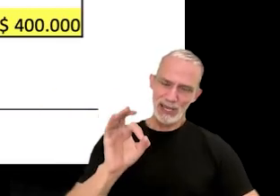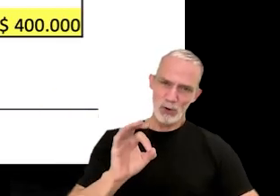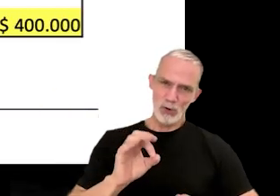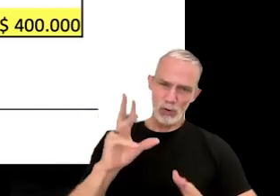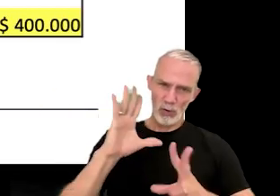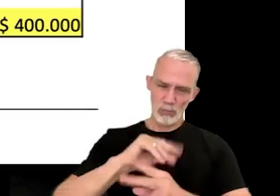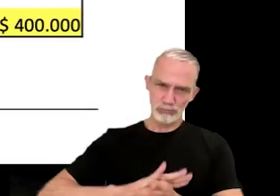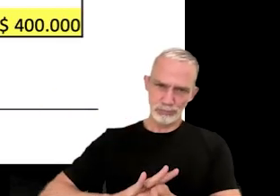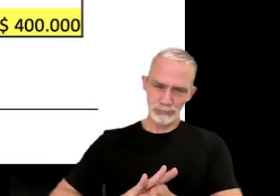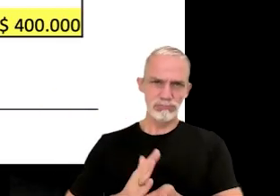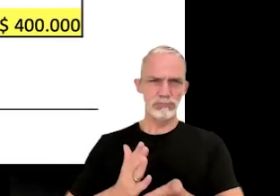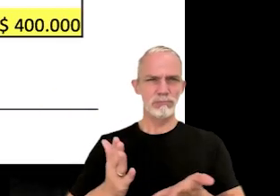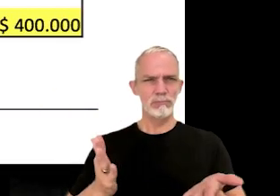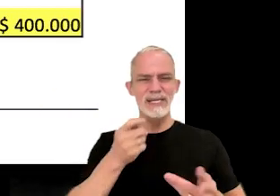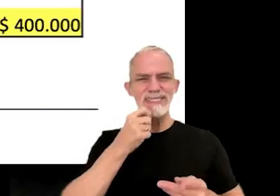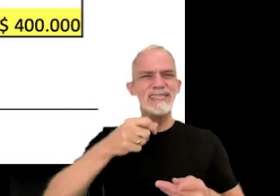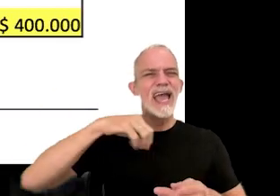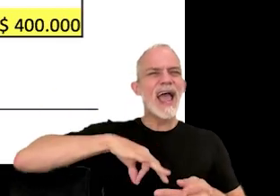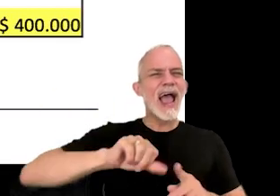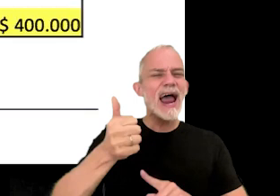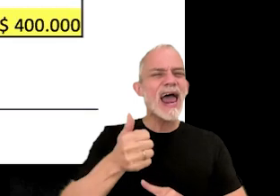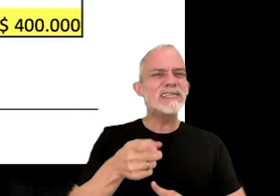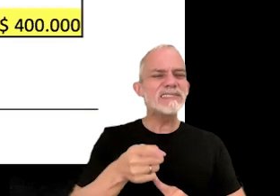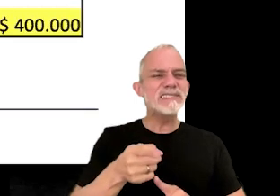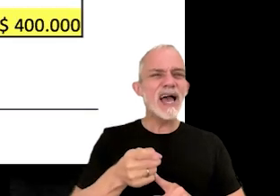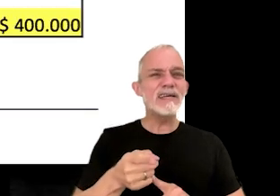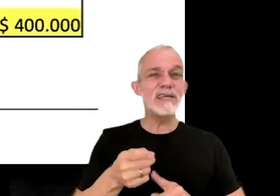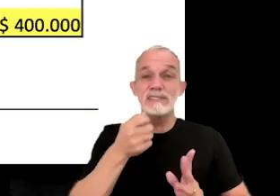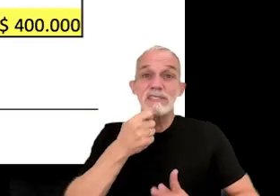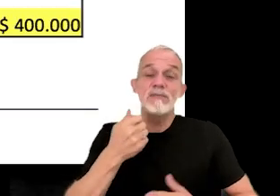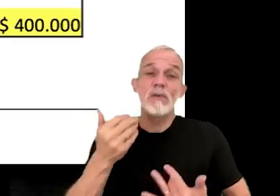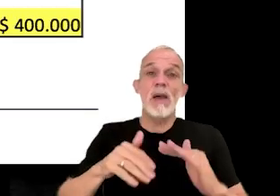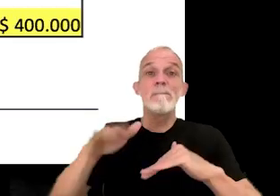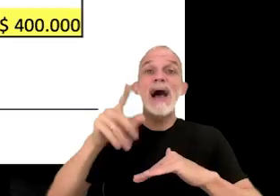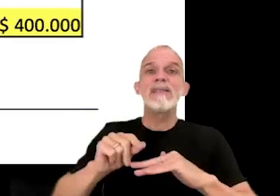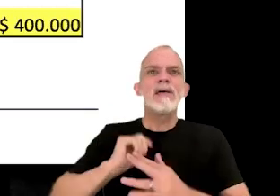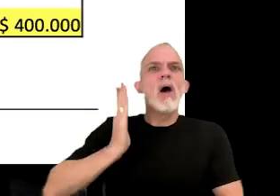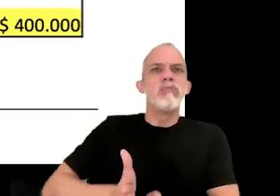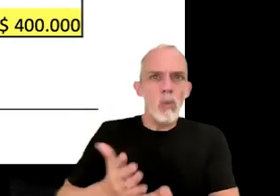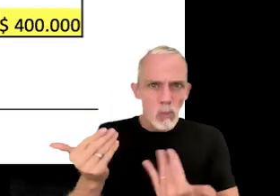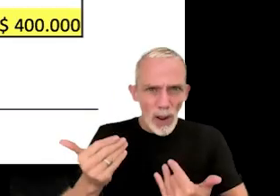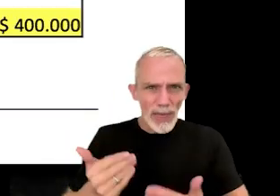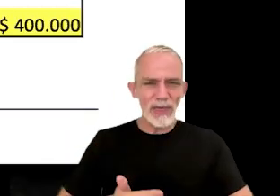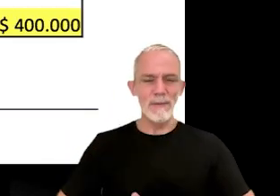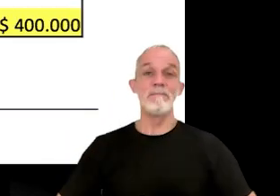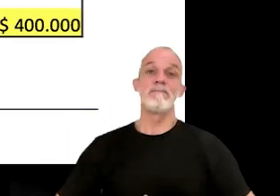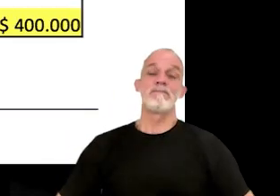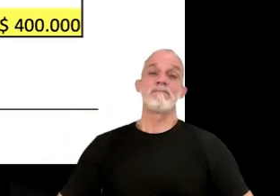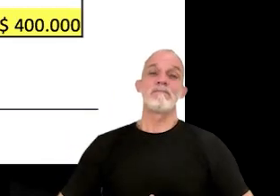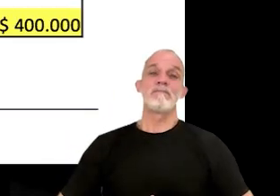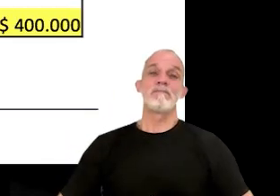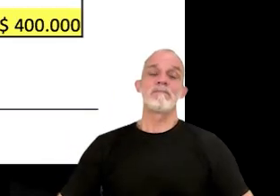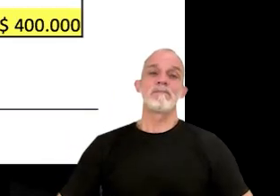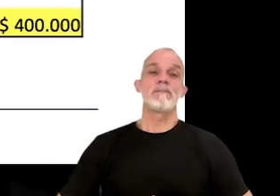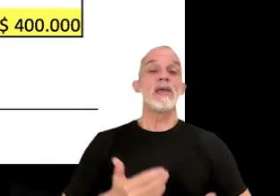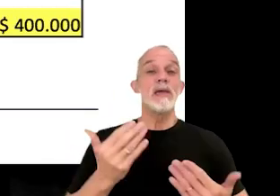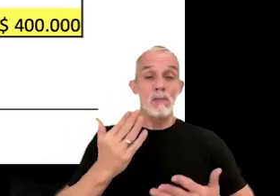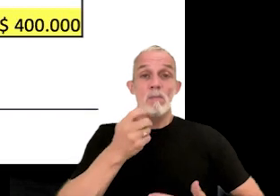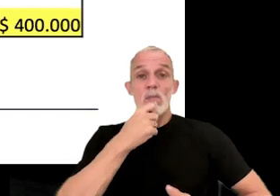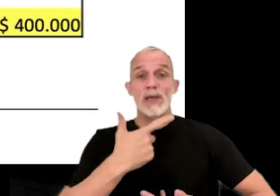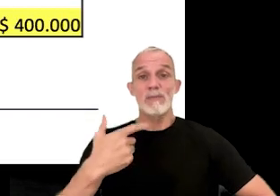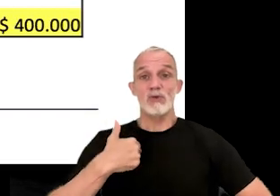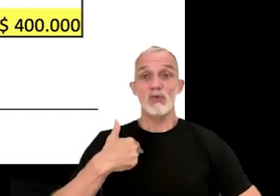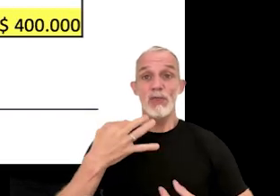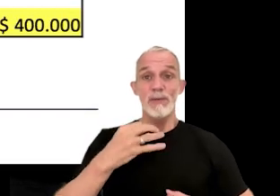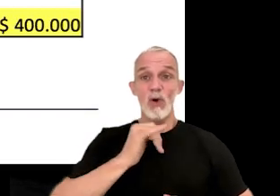el importe de ganancias, sí supero la condición de punibilidad. Pero cuando yo tuviera que